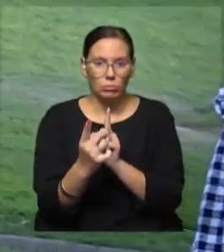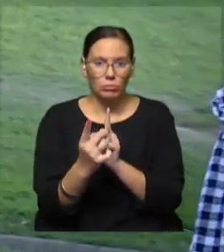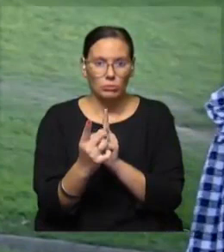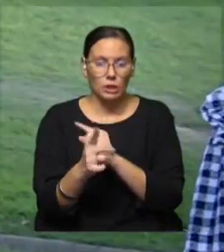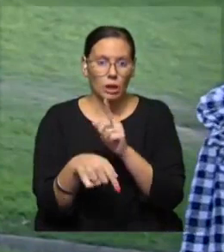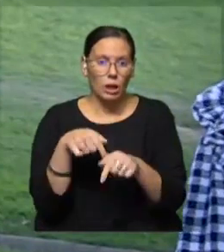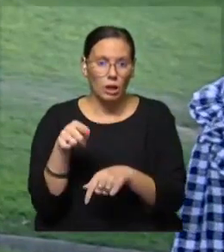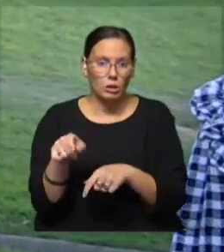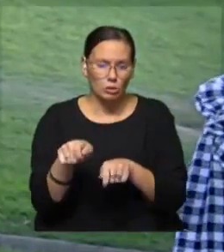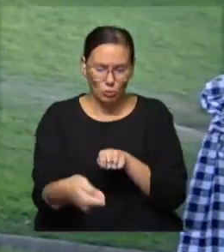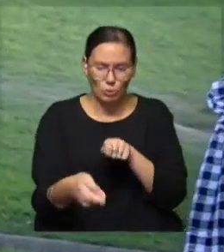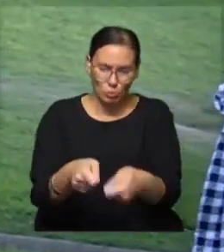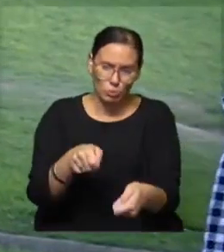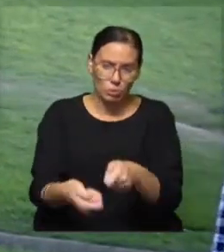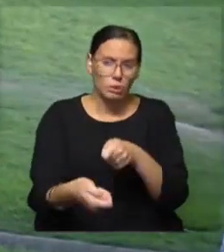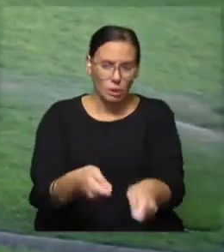Y bueno, allí fuimos torturados, ¿sí?